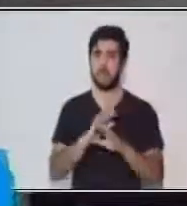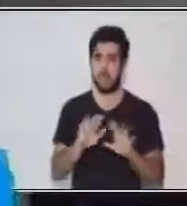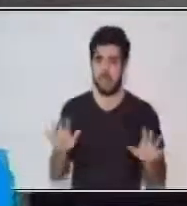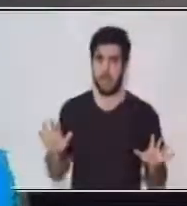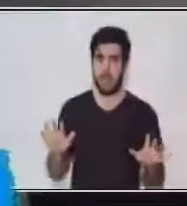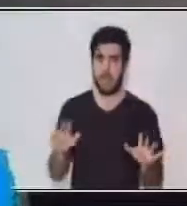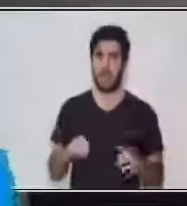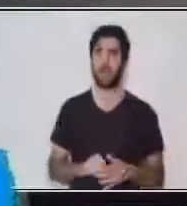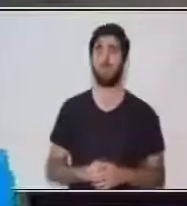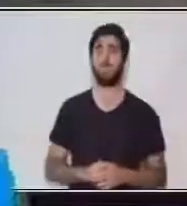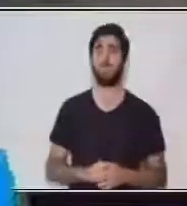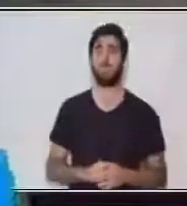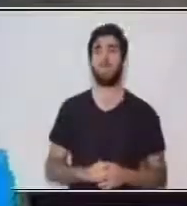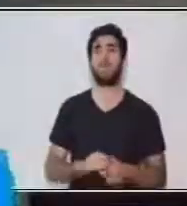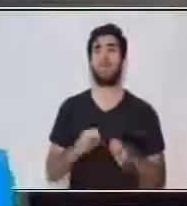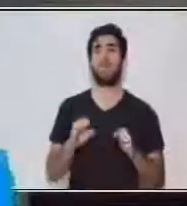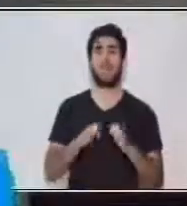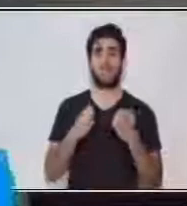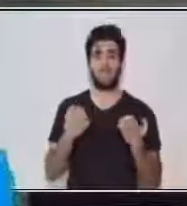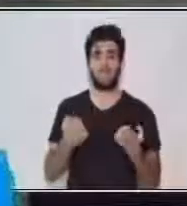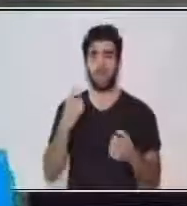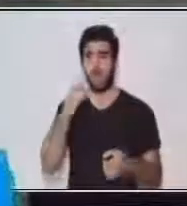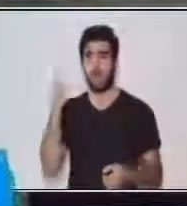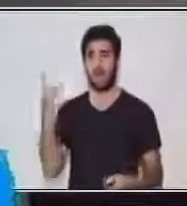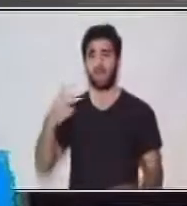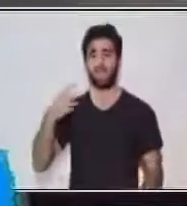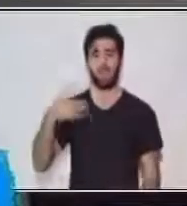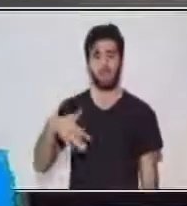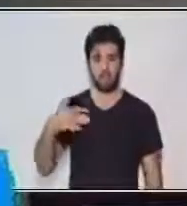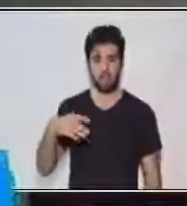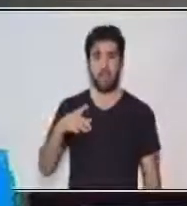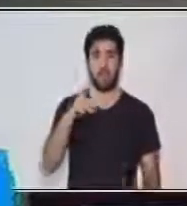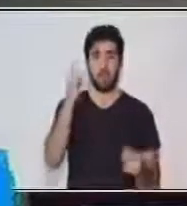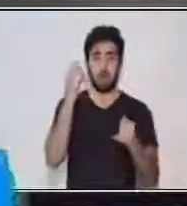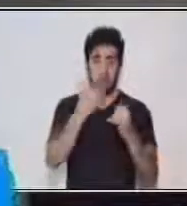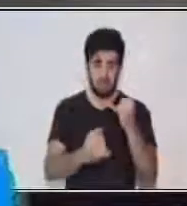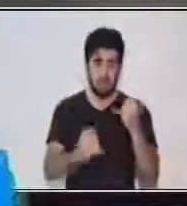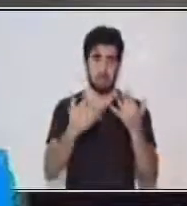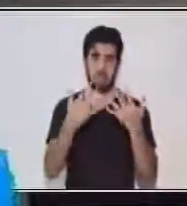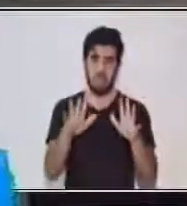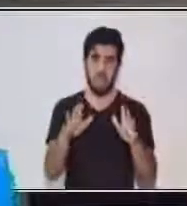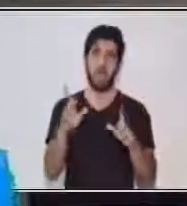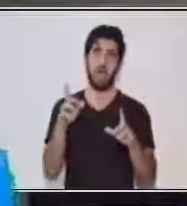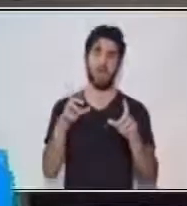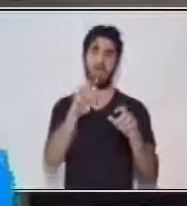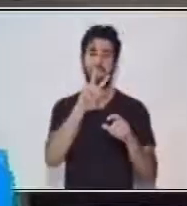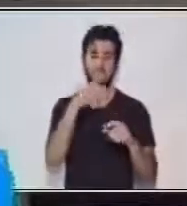punto una velocidad 0.